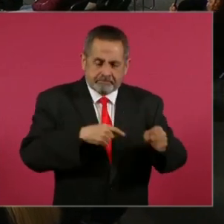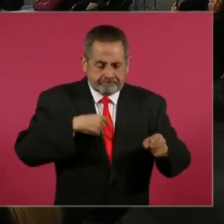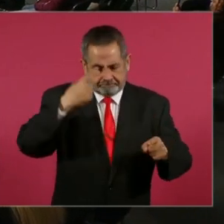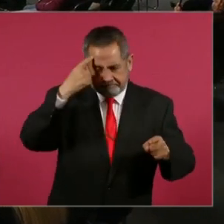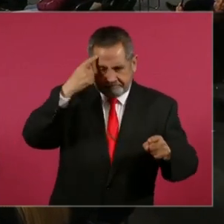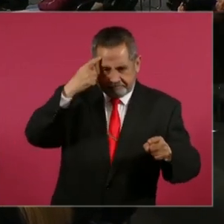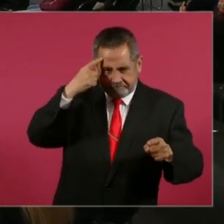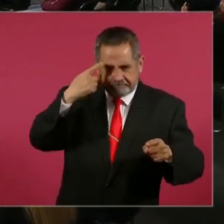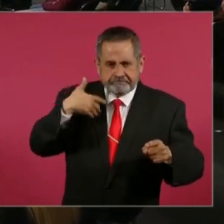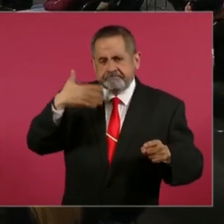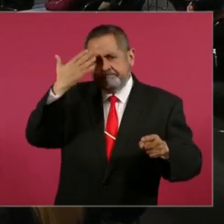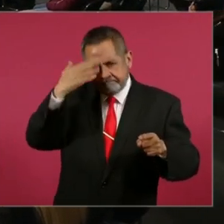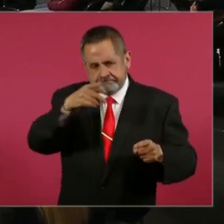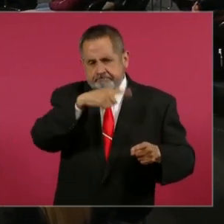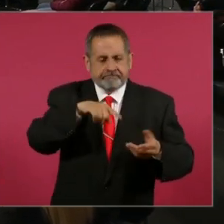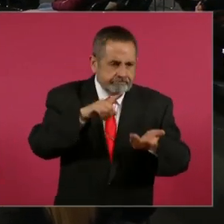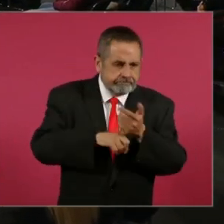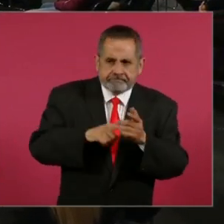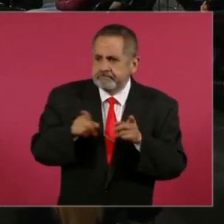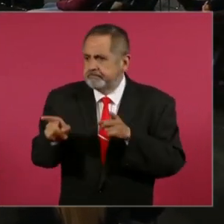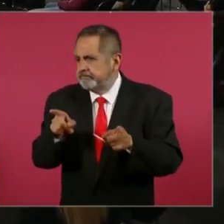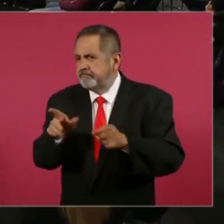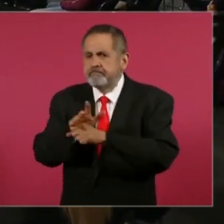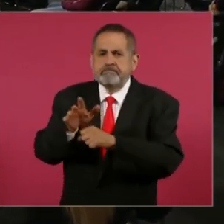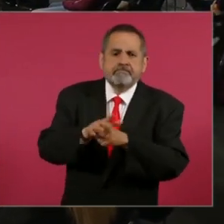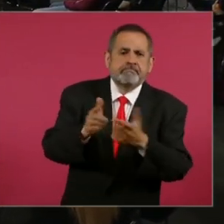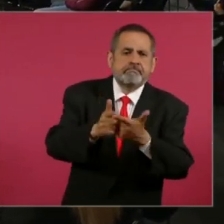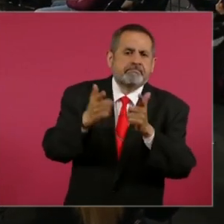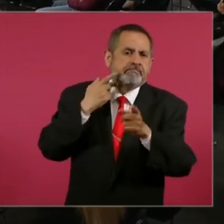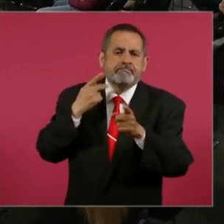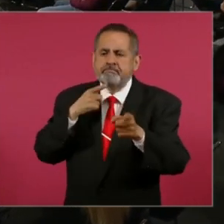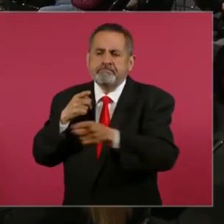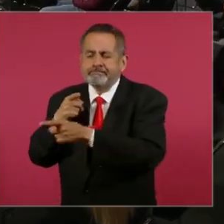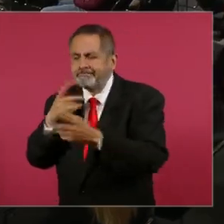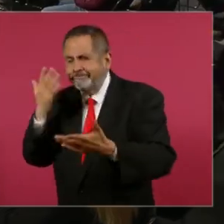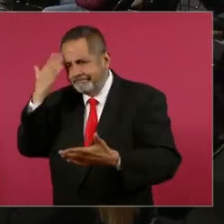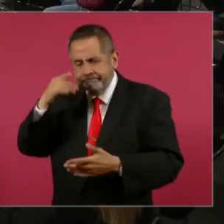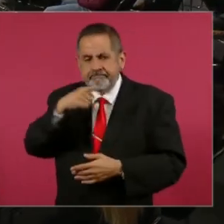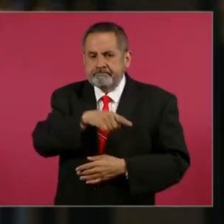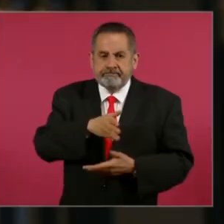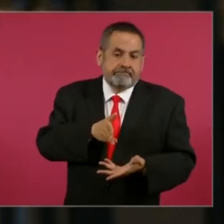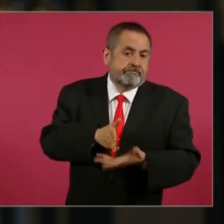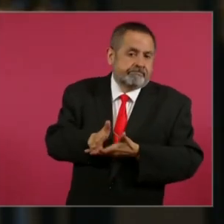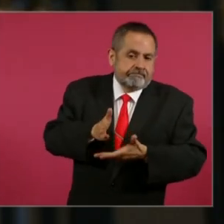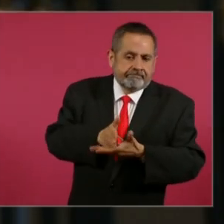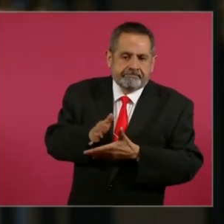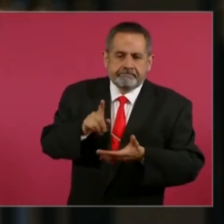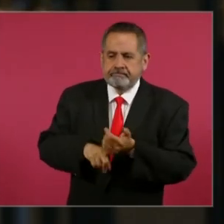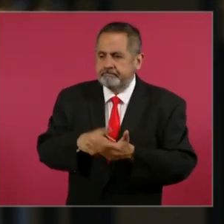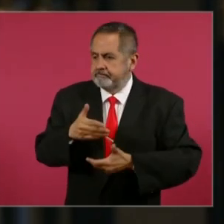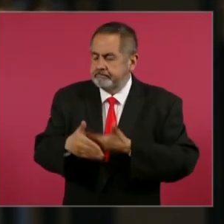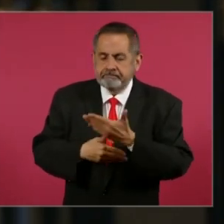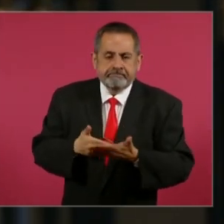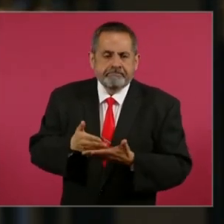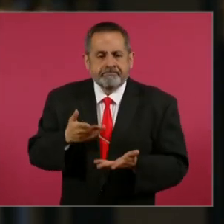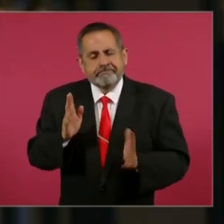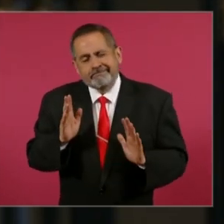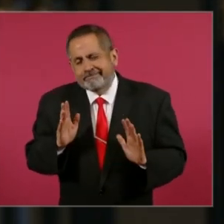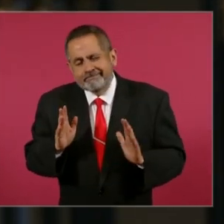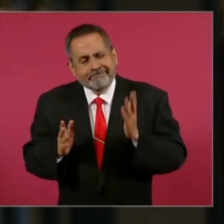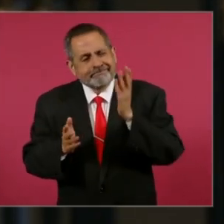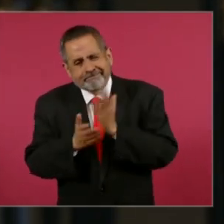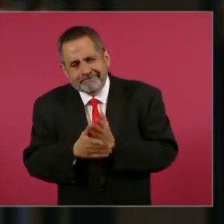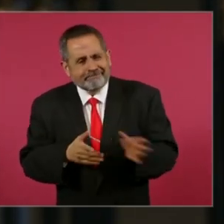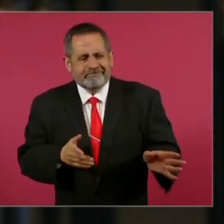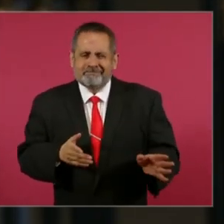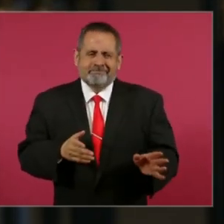de una manera, sabemos que apuestan por los partidos políticos, sabemos que intervienen los empresarios a veces en los procesos, pero hoy ya lo hacen